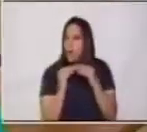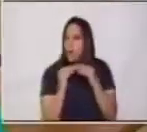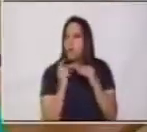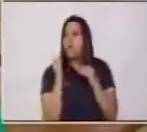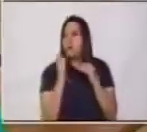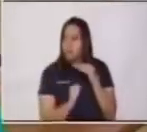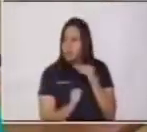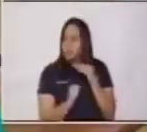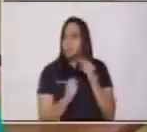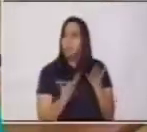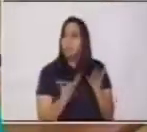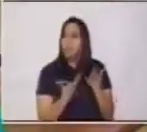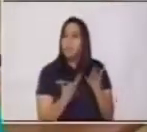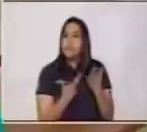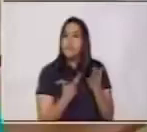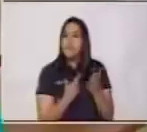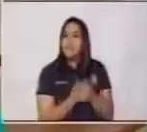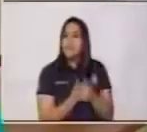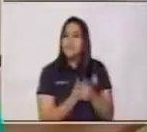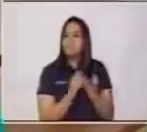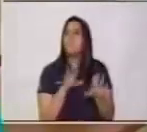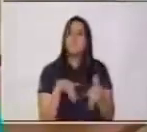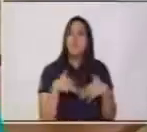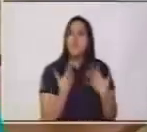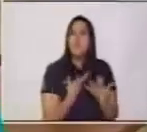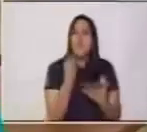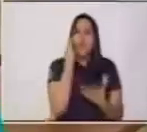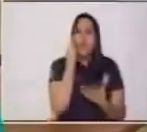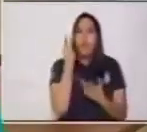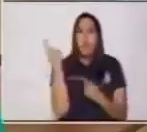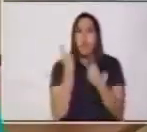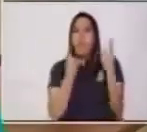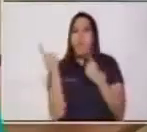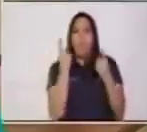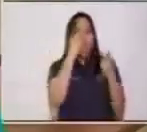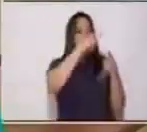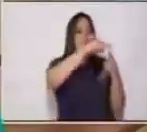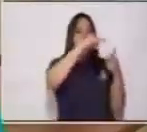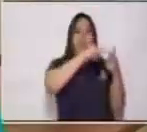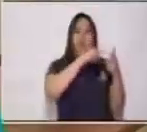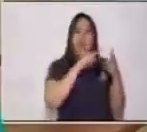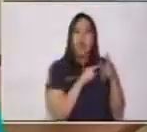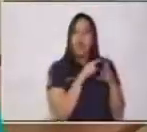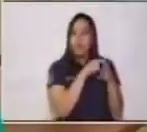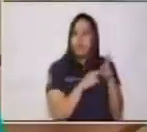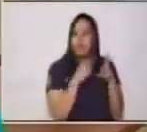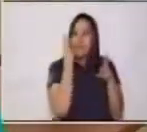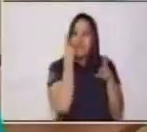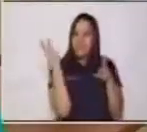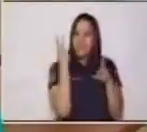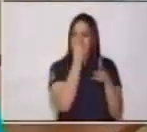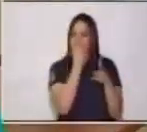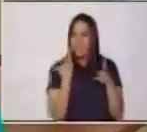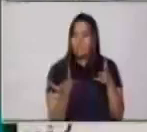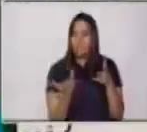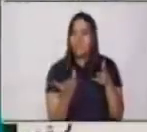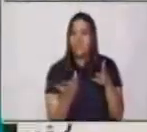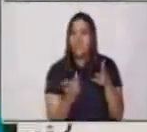Si están conversando, entonces, ¿qué género hablamos? ¿Qué se representa por medio de diálogos?